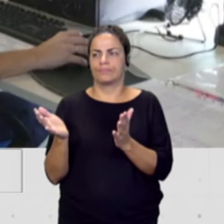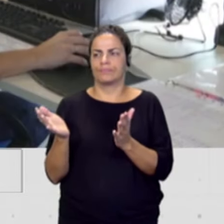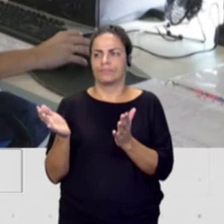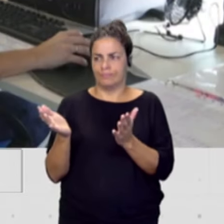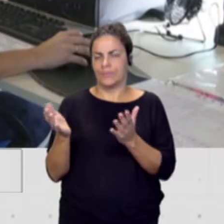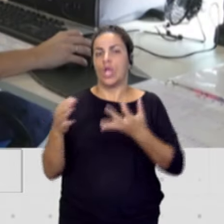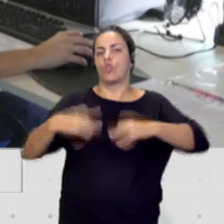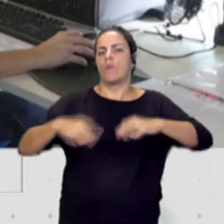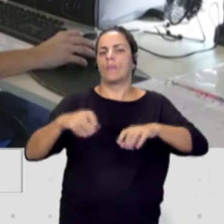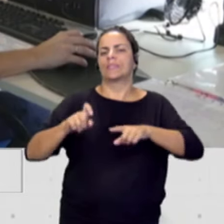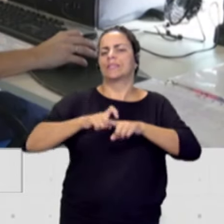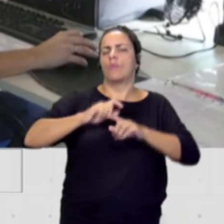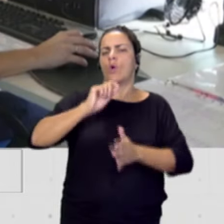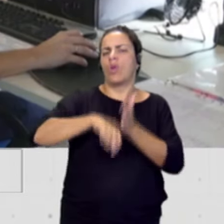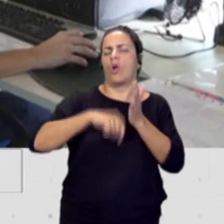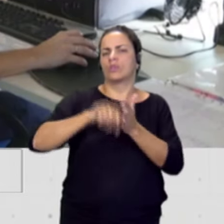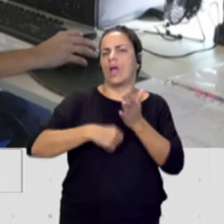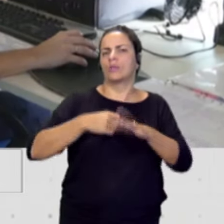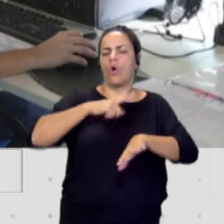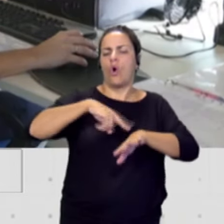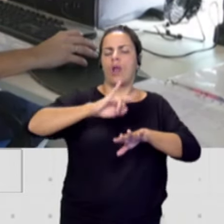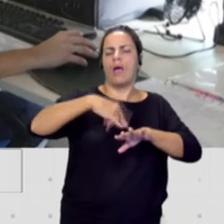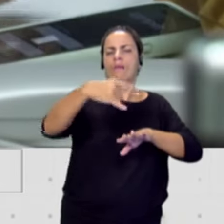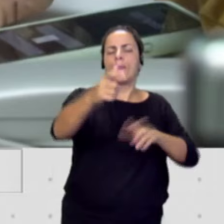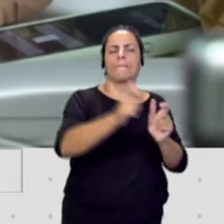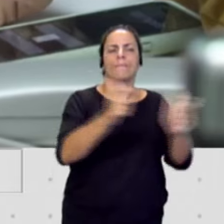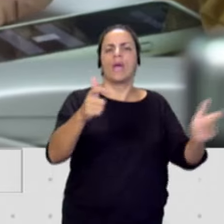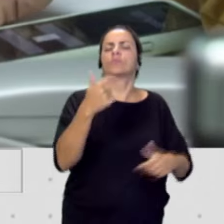suelen ver ustedes más que se hacen este tipo de horas extras?